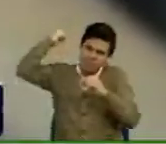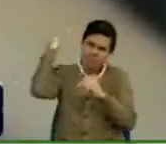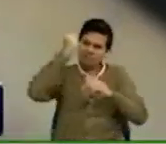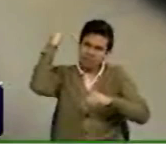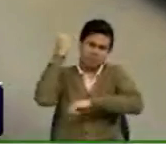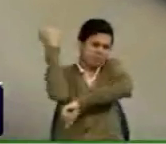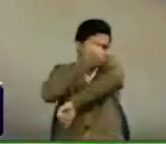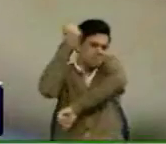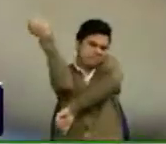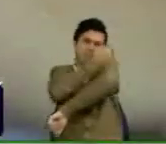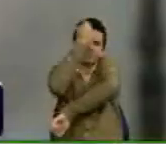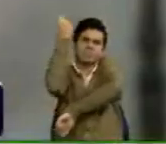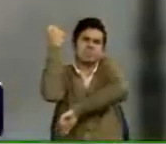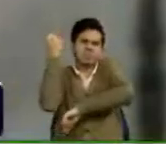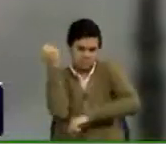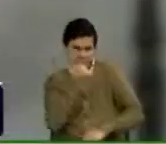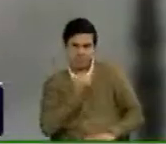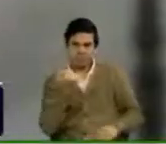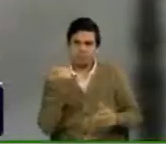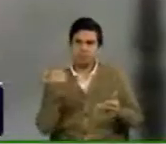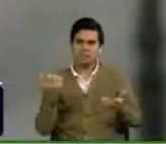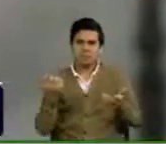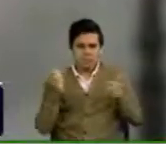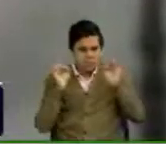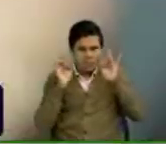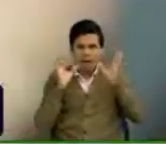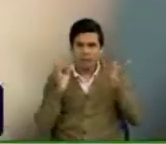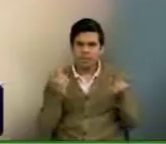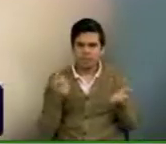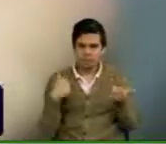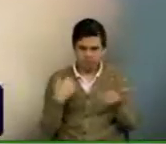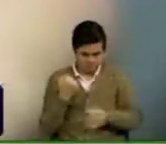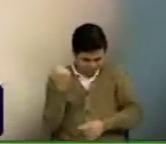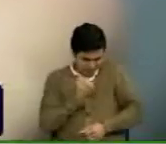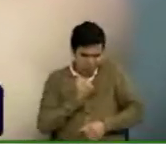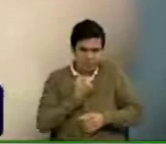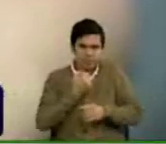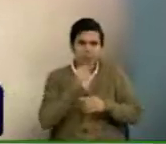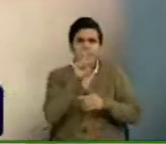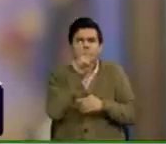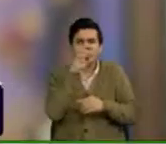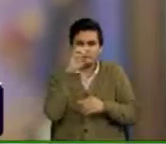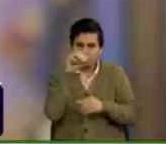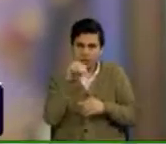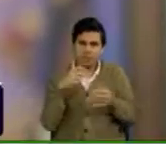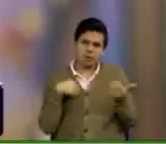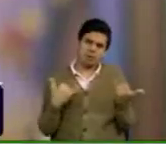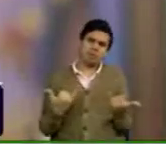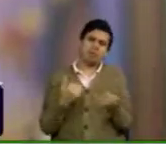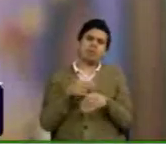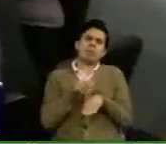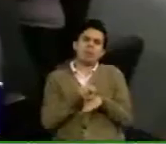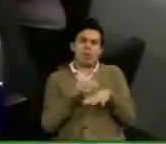en el brazo y 1 en el pecho, con 2 centímetros de profundidad, el cual me tiene pues así en este